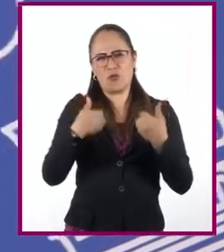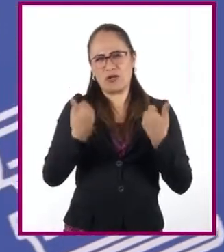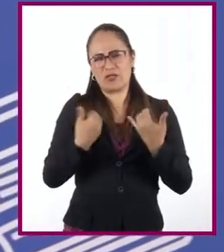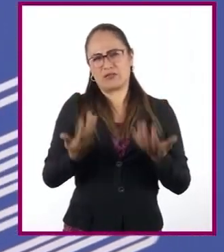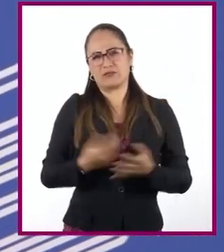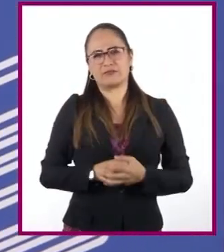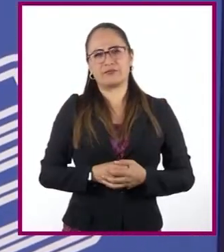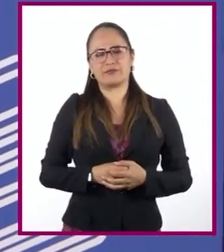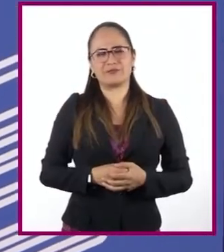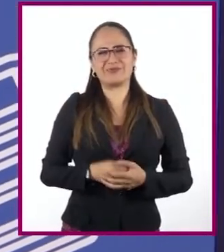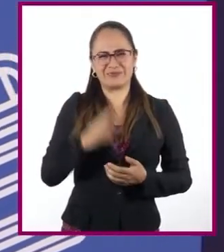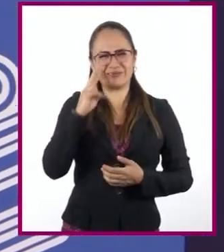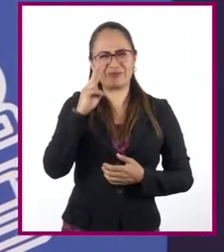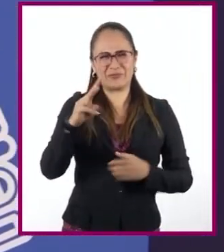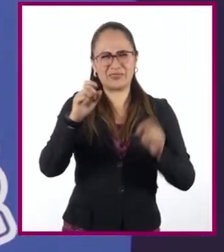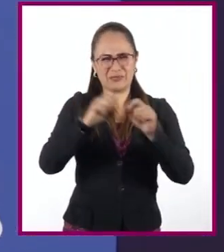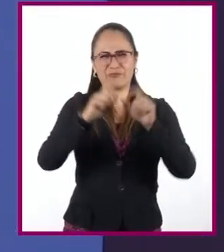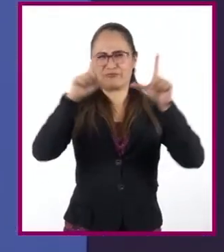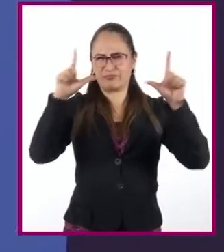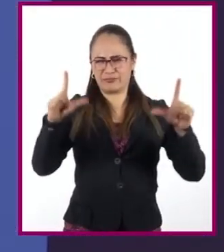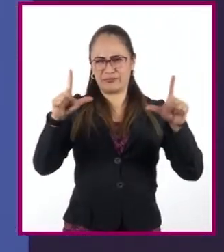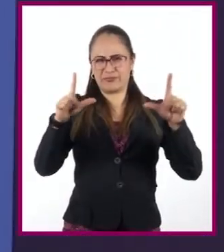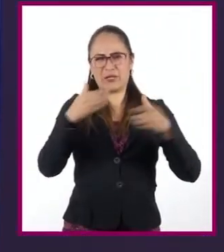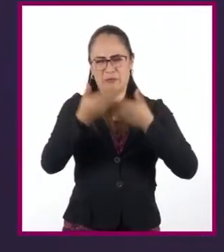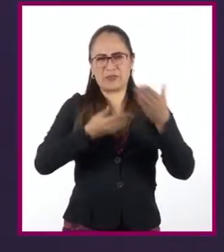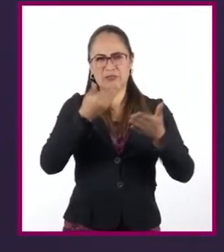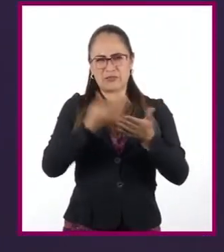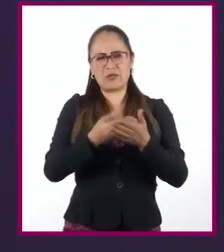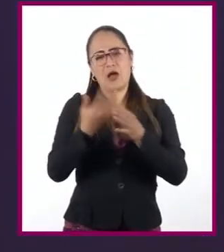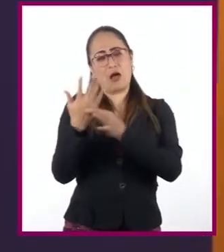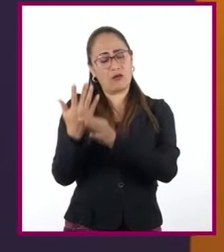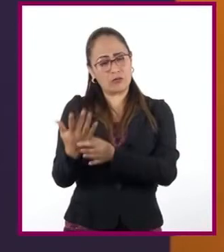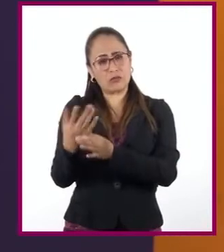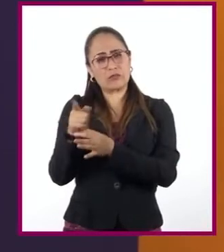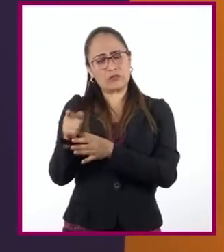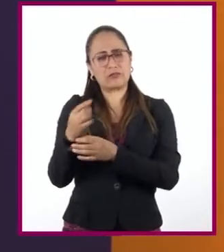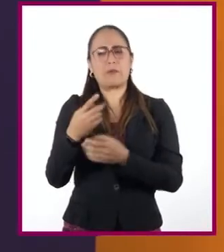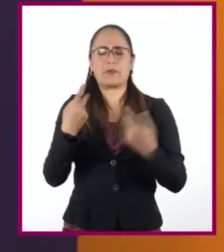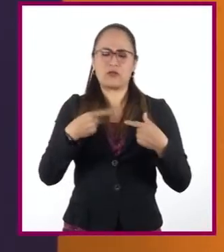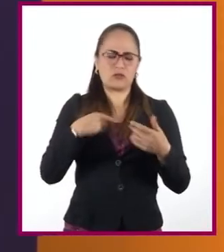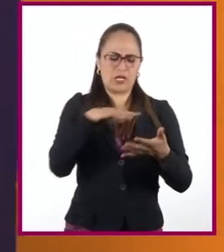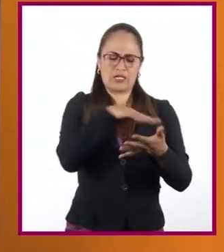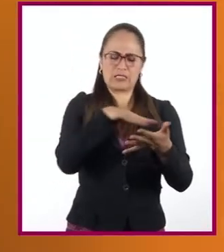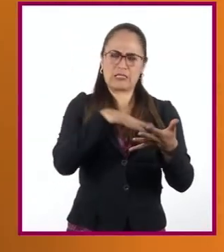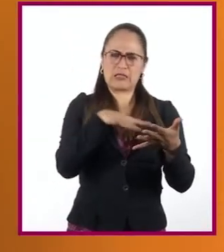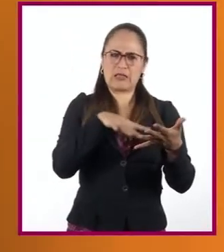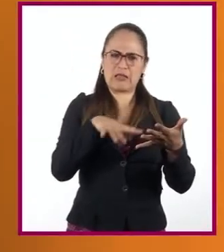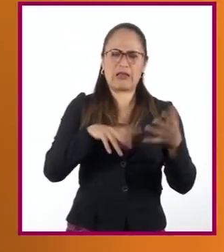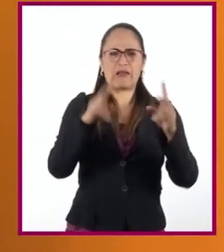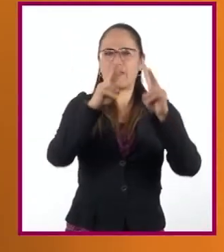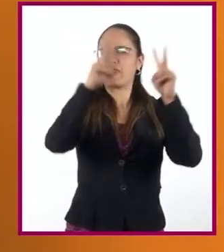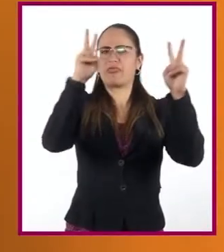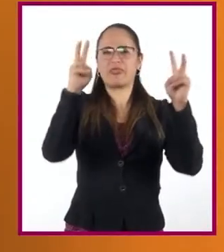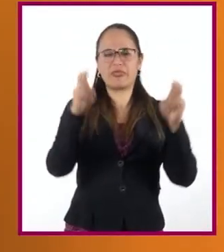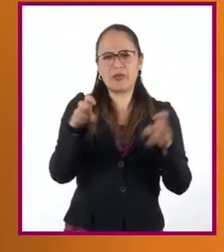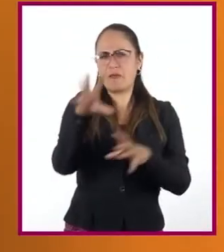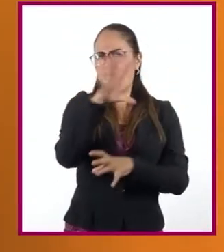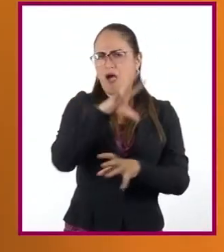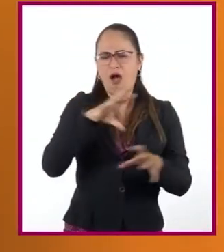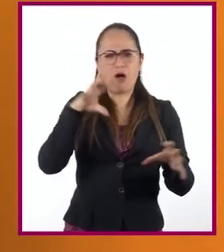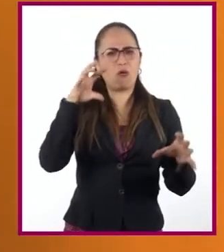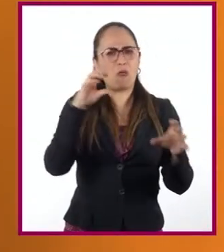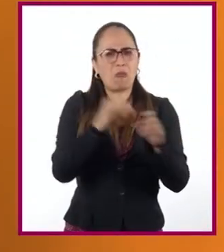pudiste darte cuenta en la presentación, el autor da información que le permite al lector enterarse del tema de manera